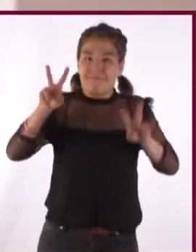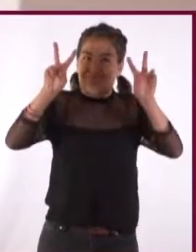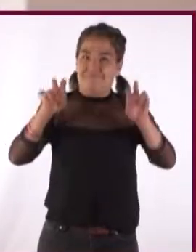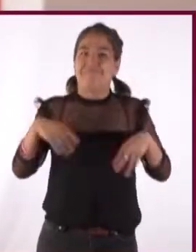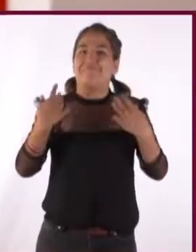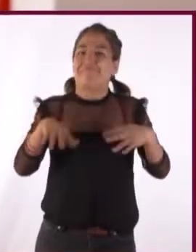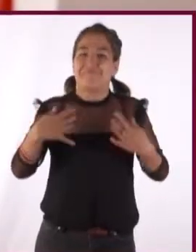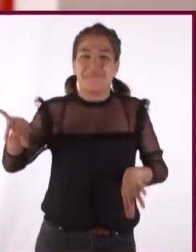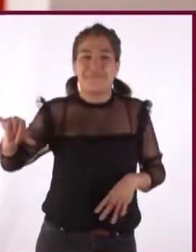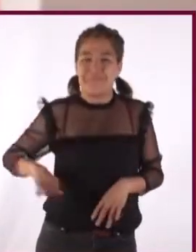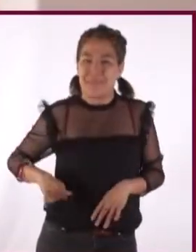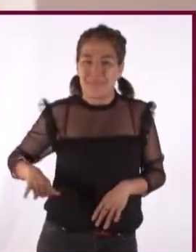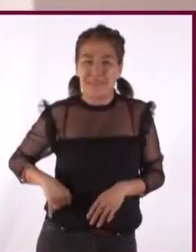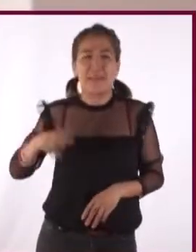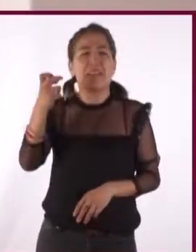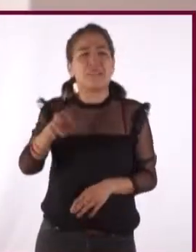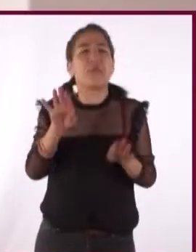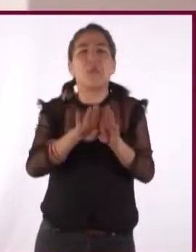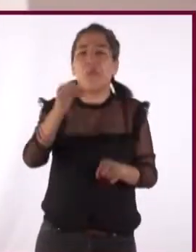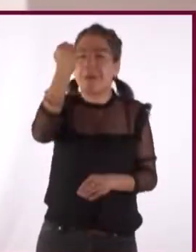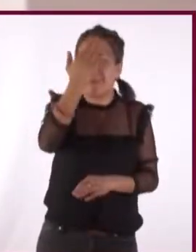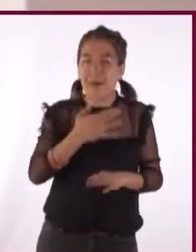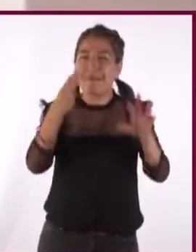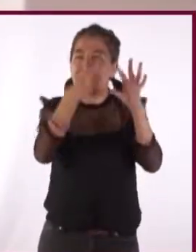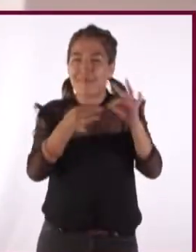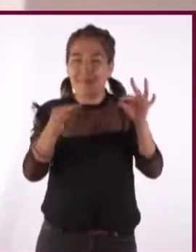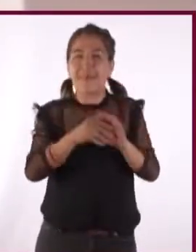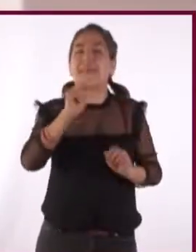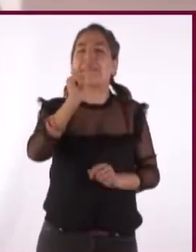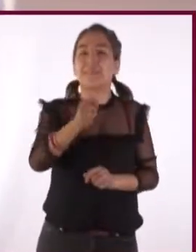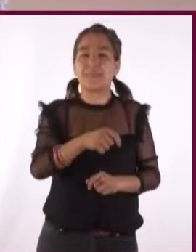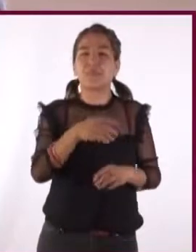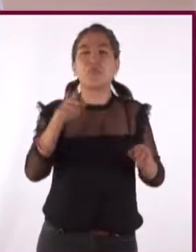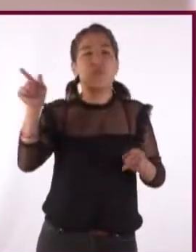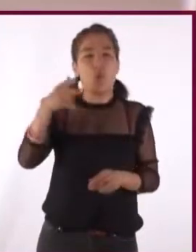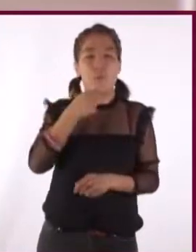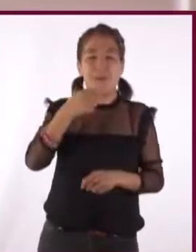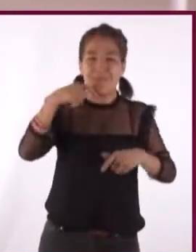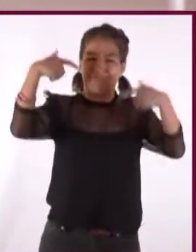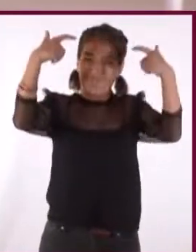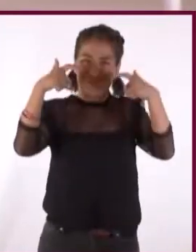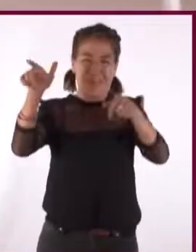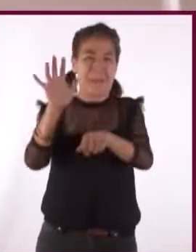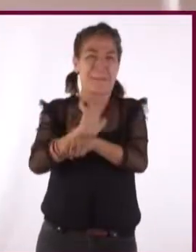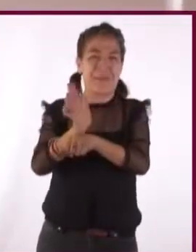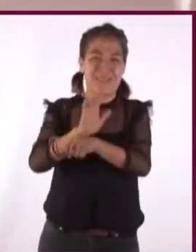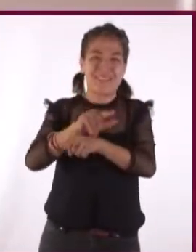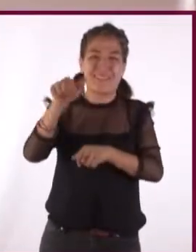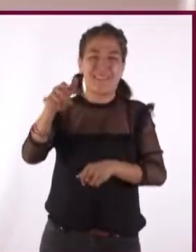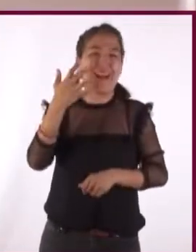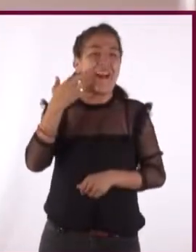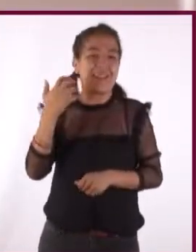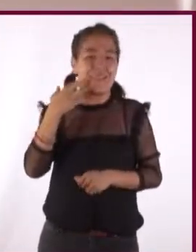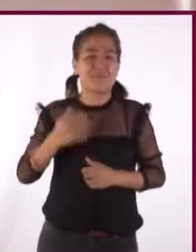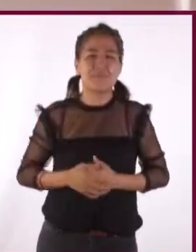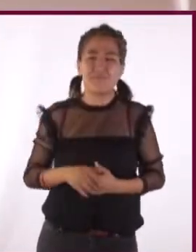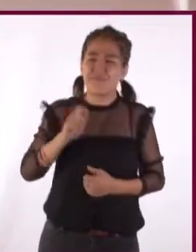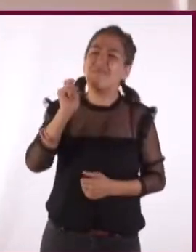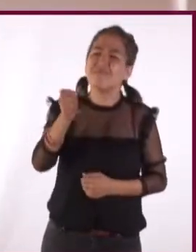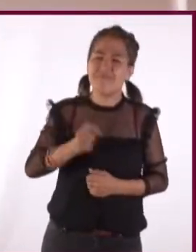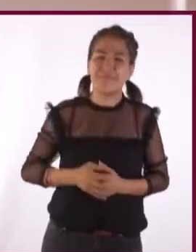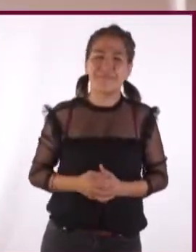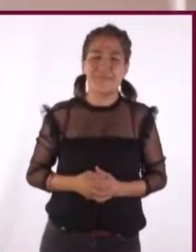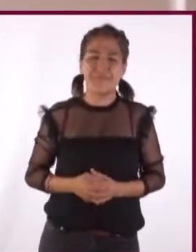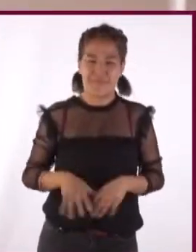súper interesante, Dismara, y con todas estas imágenes podemos parafrasear una de las frases del sombrerero en Alicia al País de las Maravillas, ¿eh?